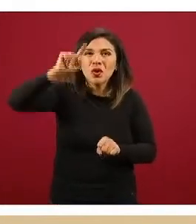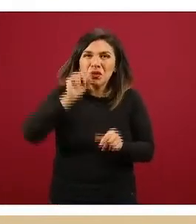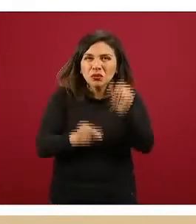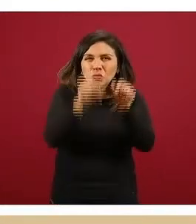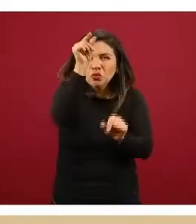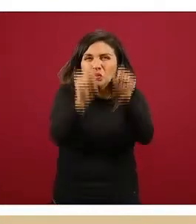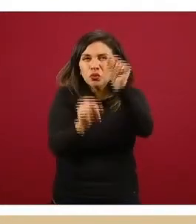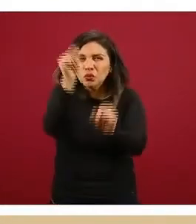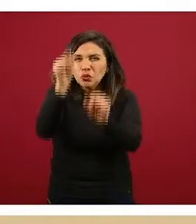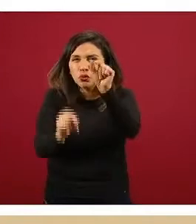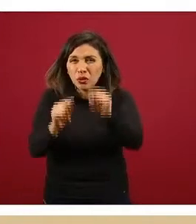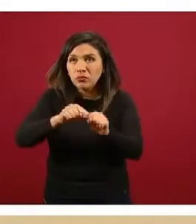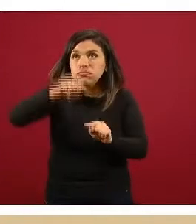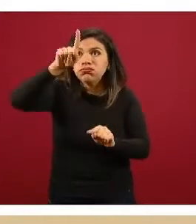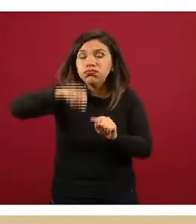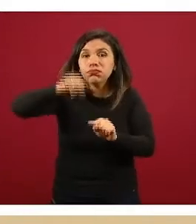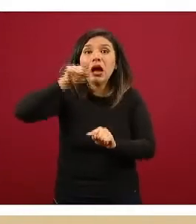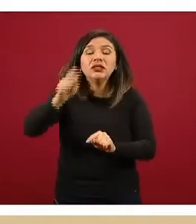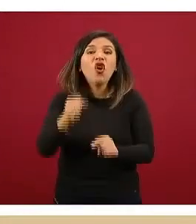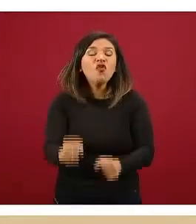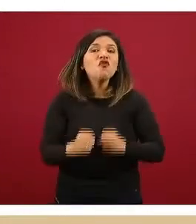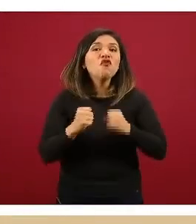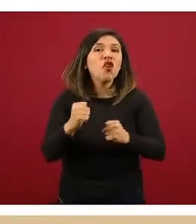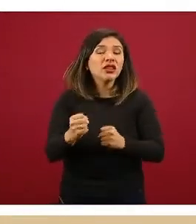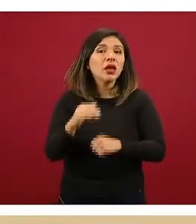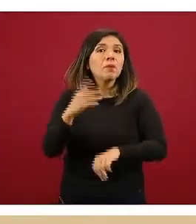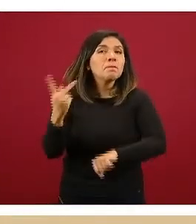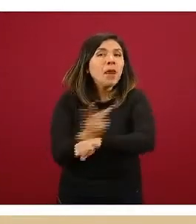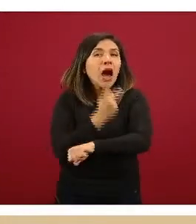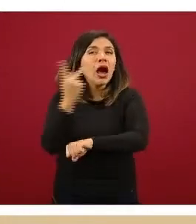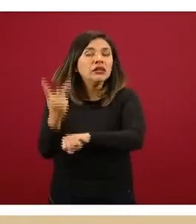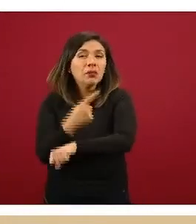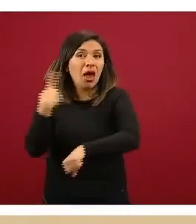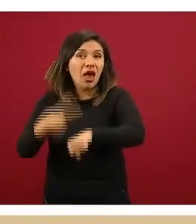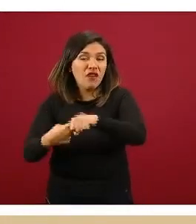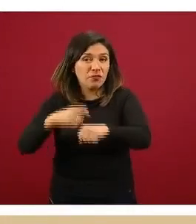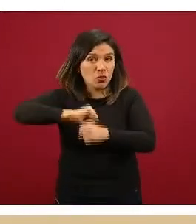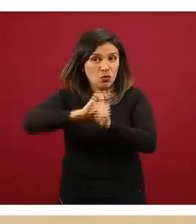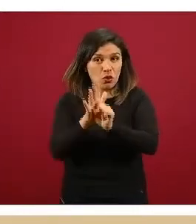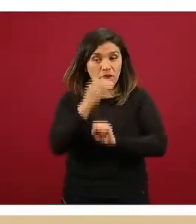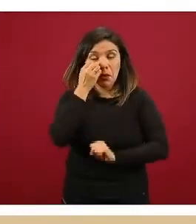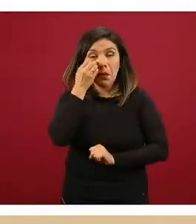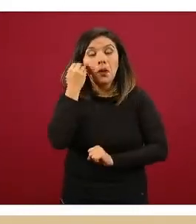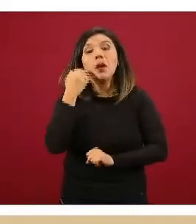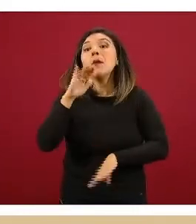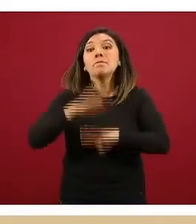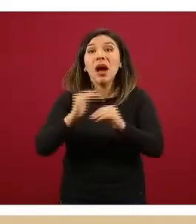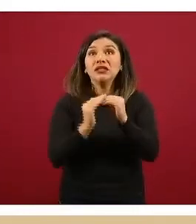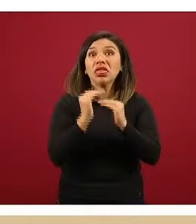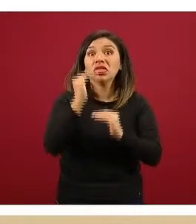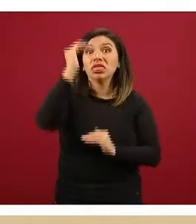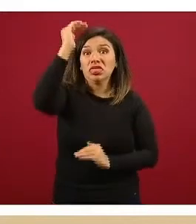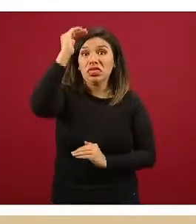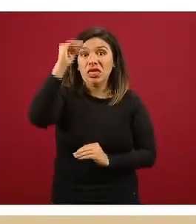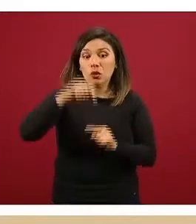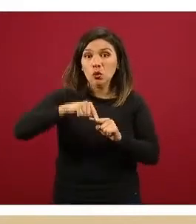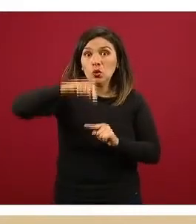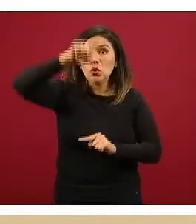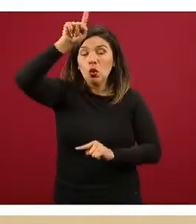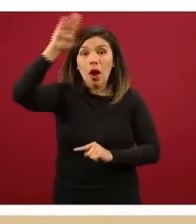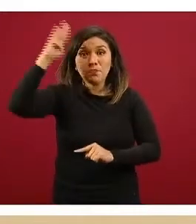columnas la intensidad de lo que va ocurriendo con la epidemia. Entre más altas sean estas